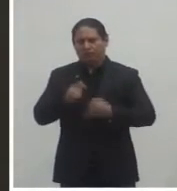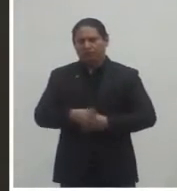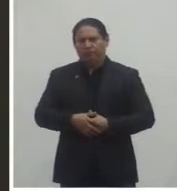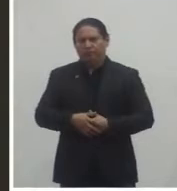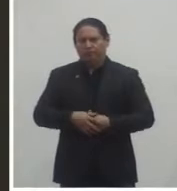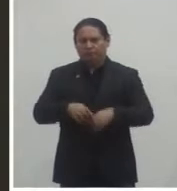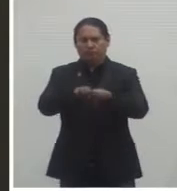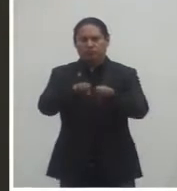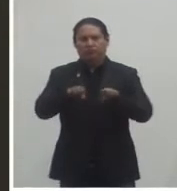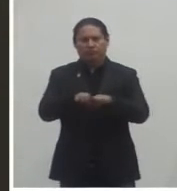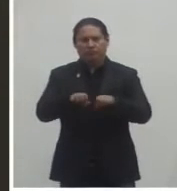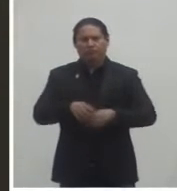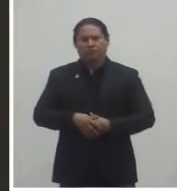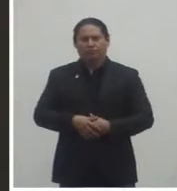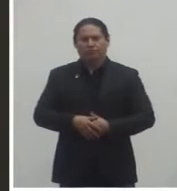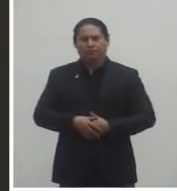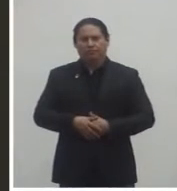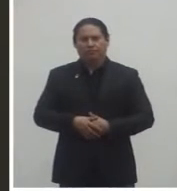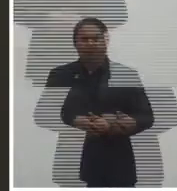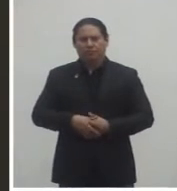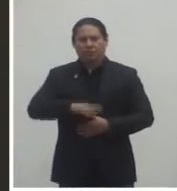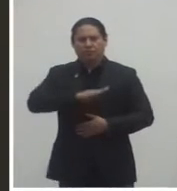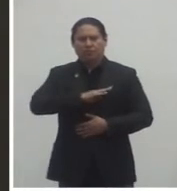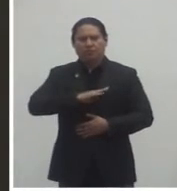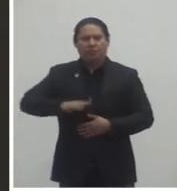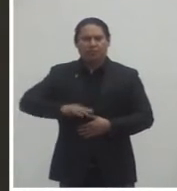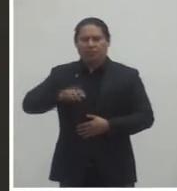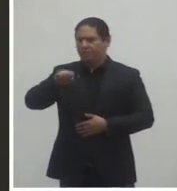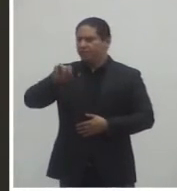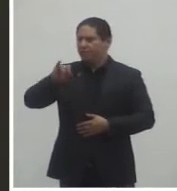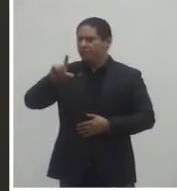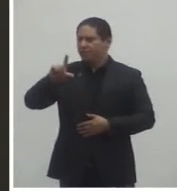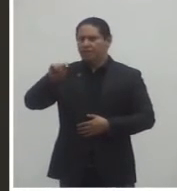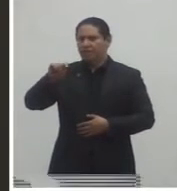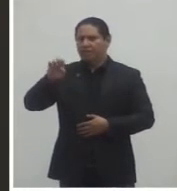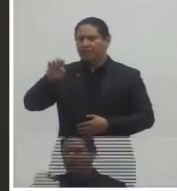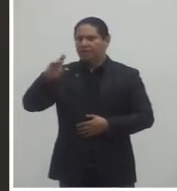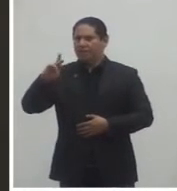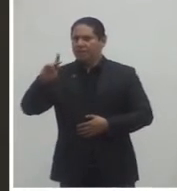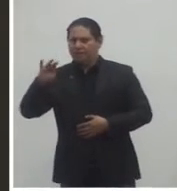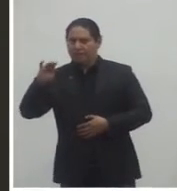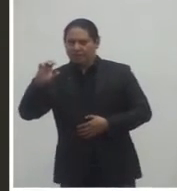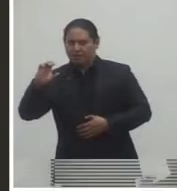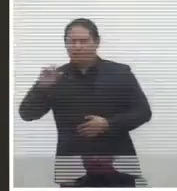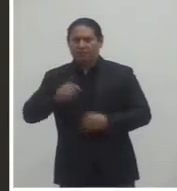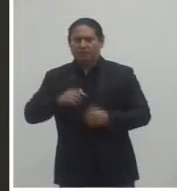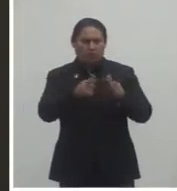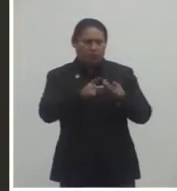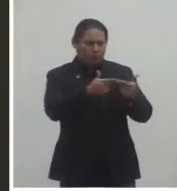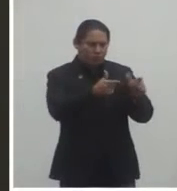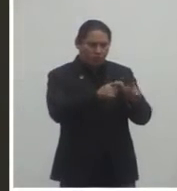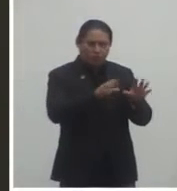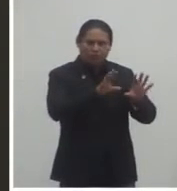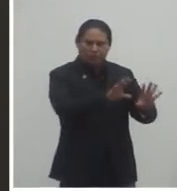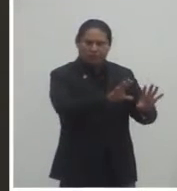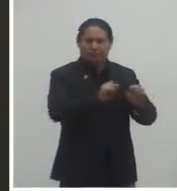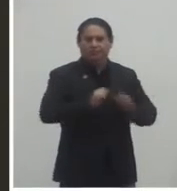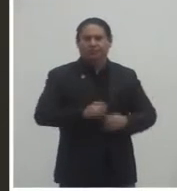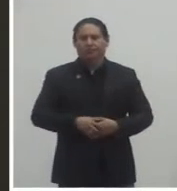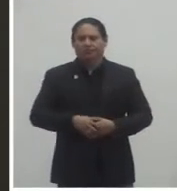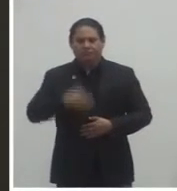del equipo que está en el municipio de Siltepec, que hay grupitos